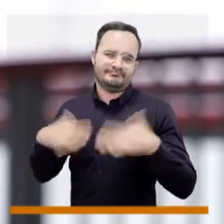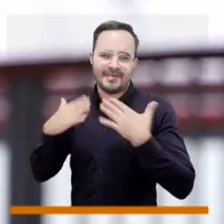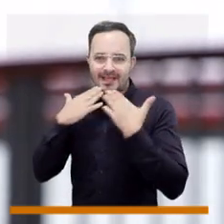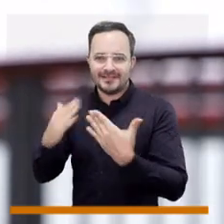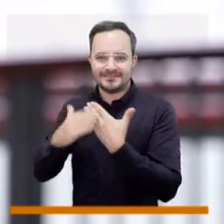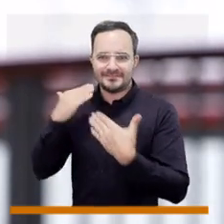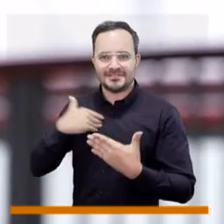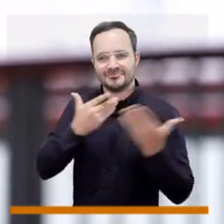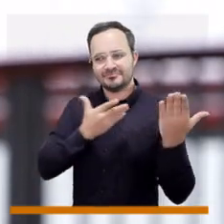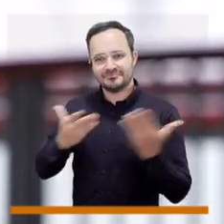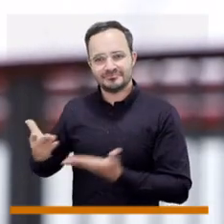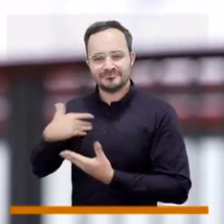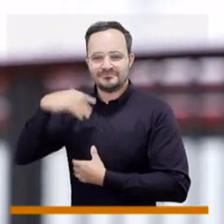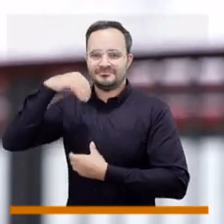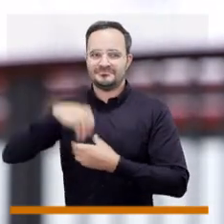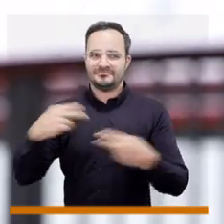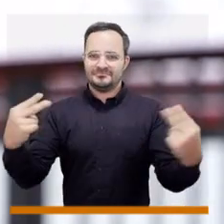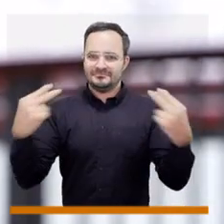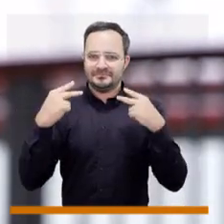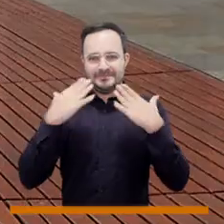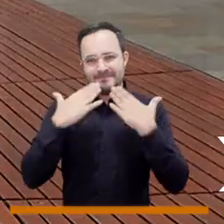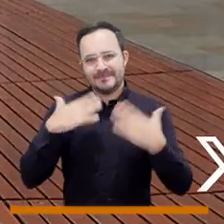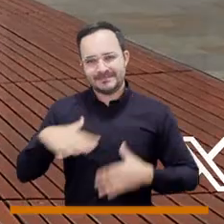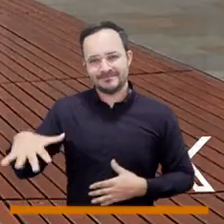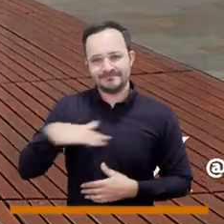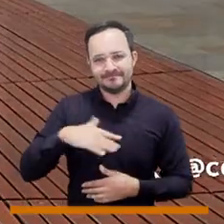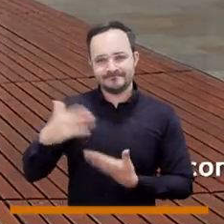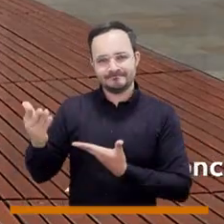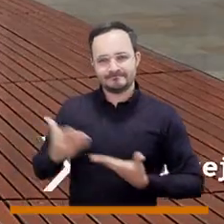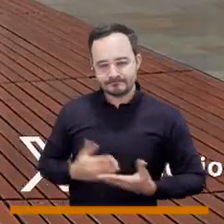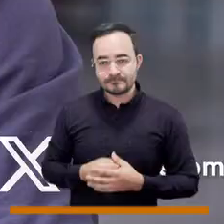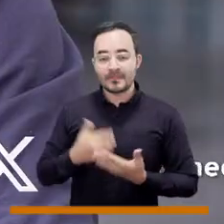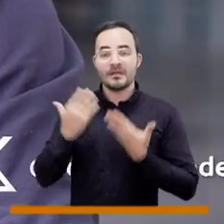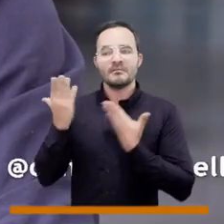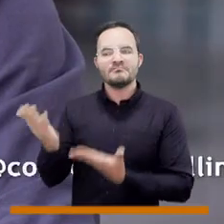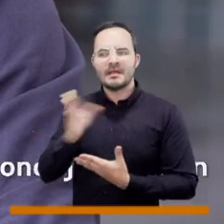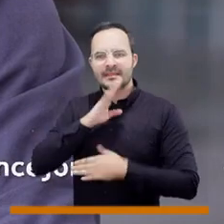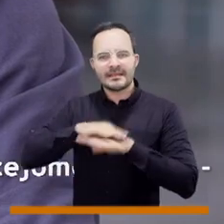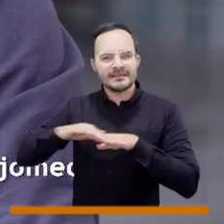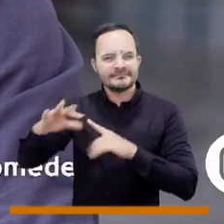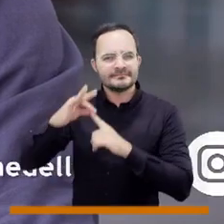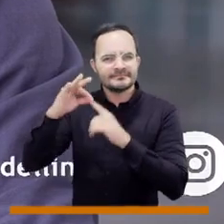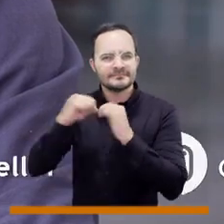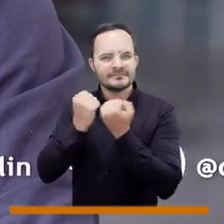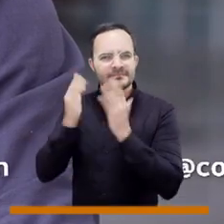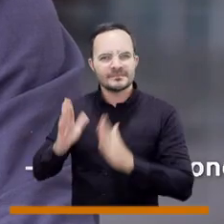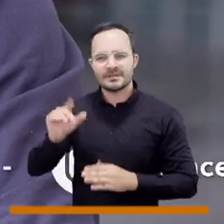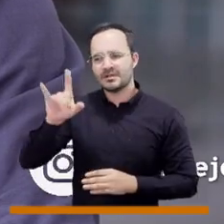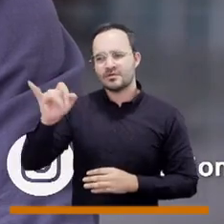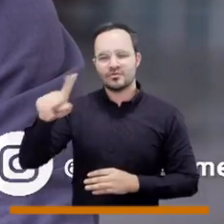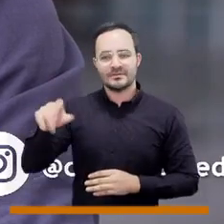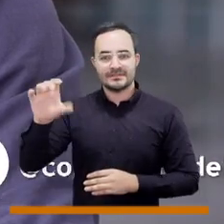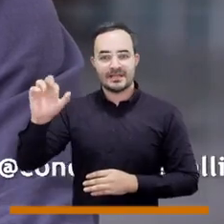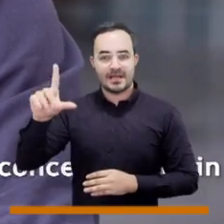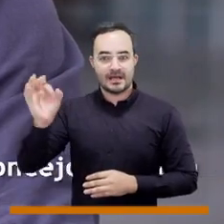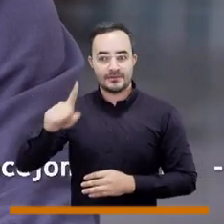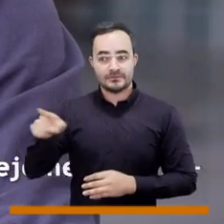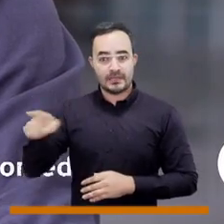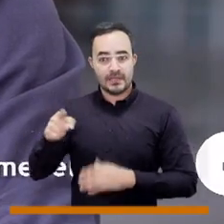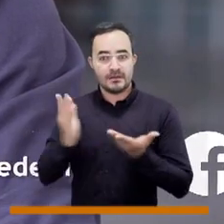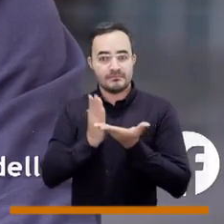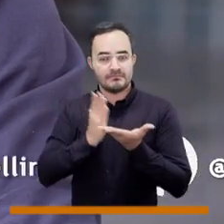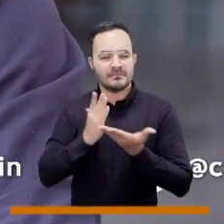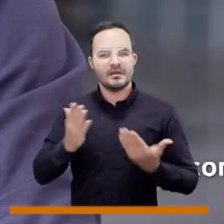nuestro concejal anfitrión es Luis Carlos Hernández Castro, del Partido de la U. Hemos dicho que es estudiante de Derecho de la